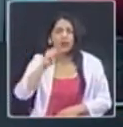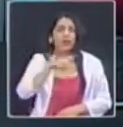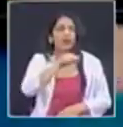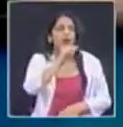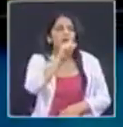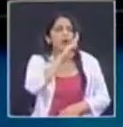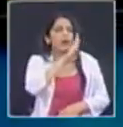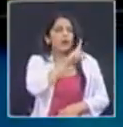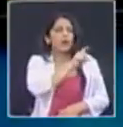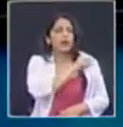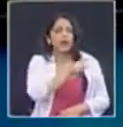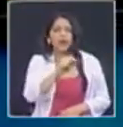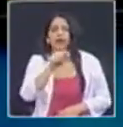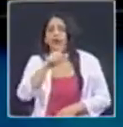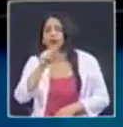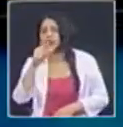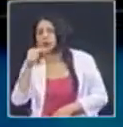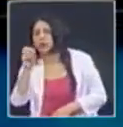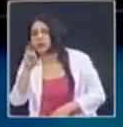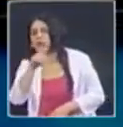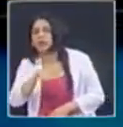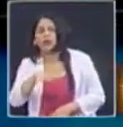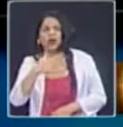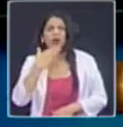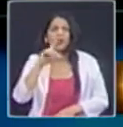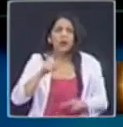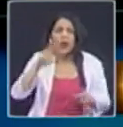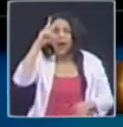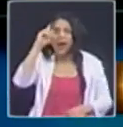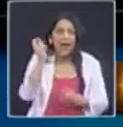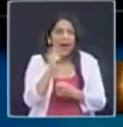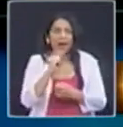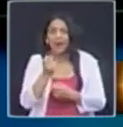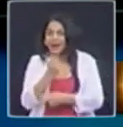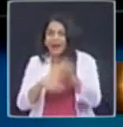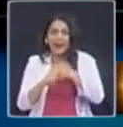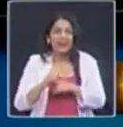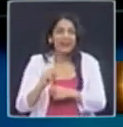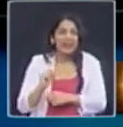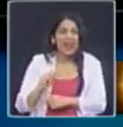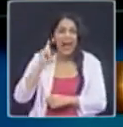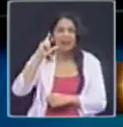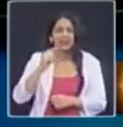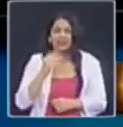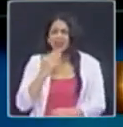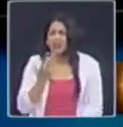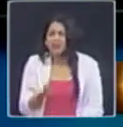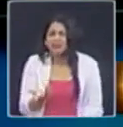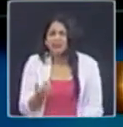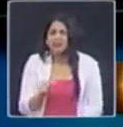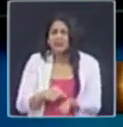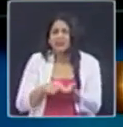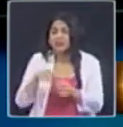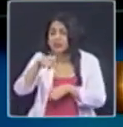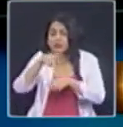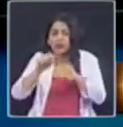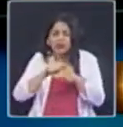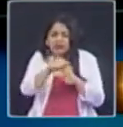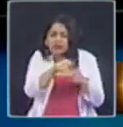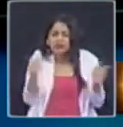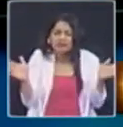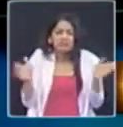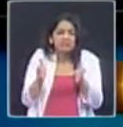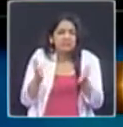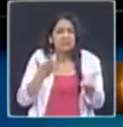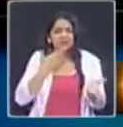terreno de 100 metros cuadrados no hay especulación estamos hablando entonces un desacierto y me parece extraordinario